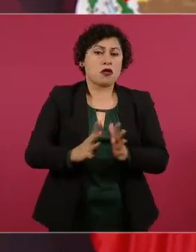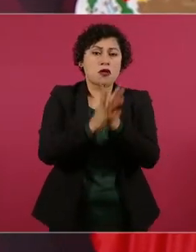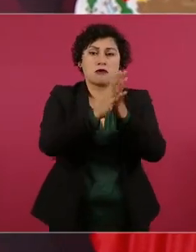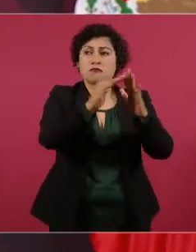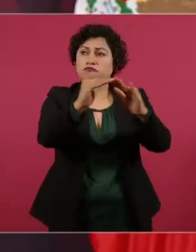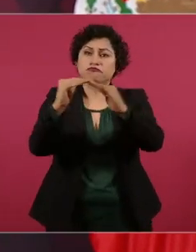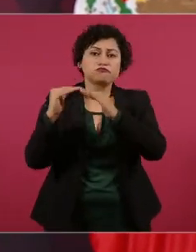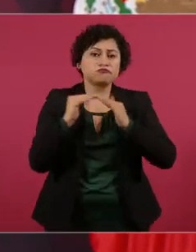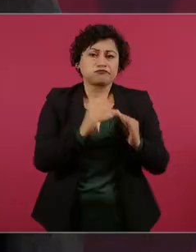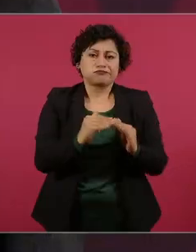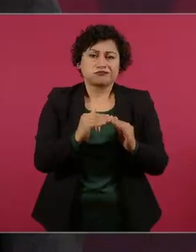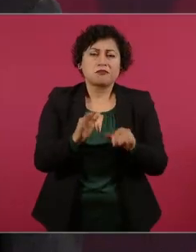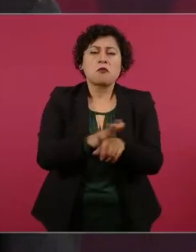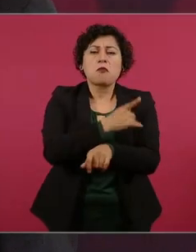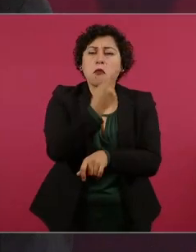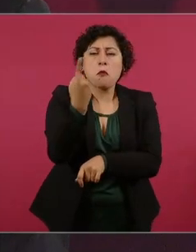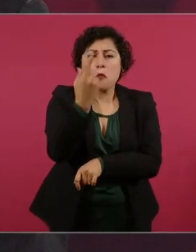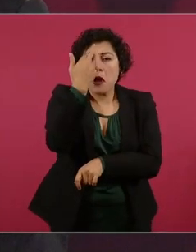Democracia es